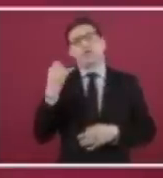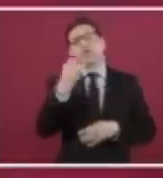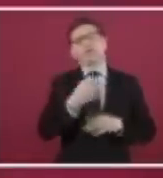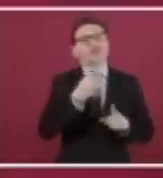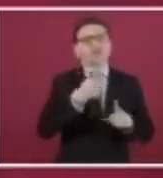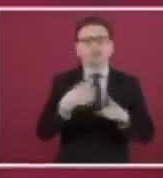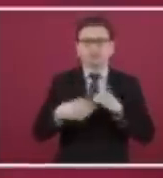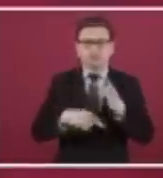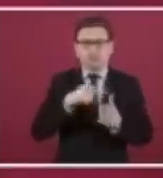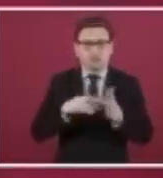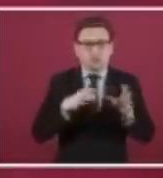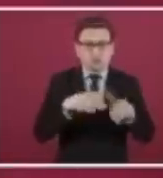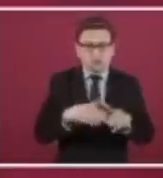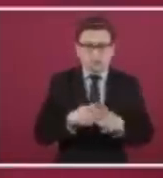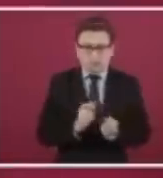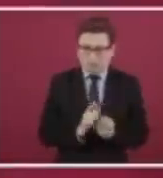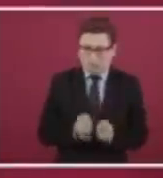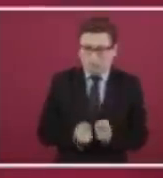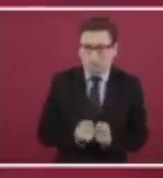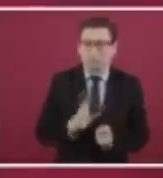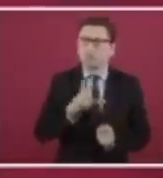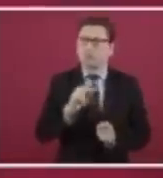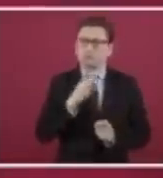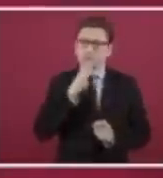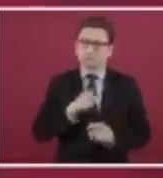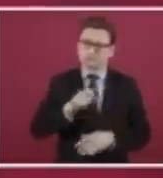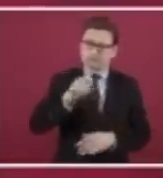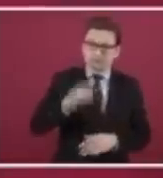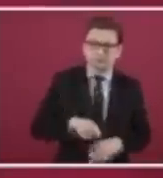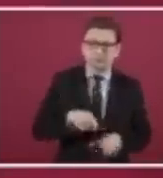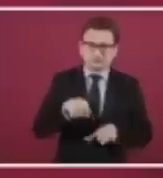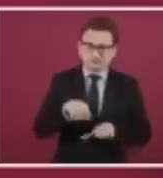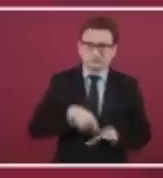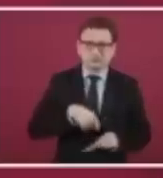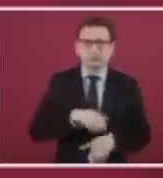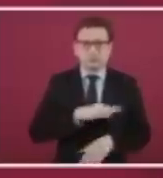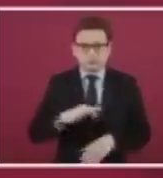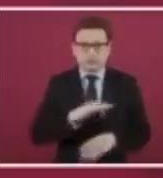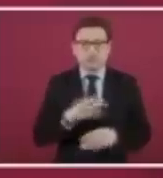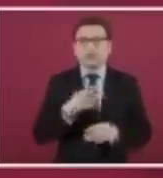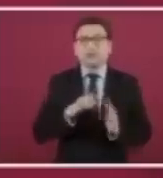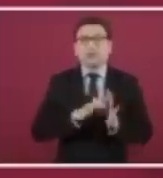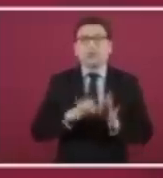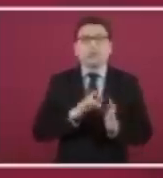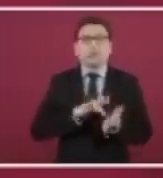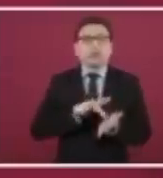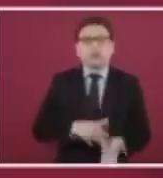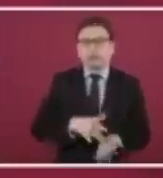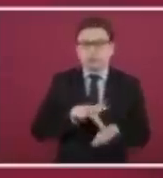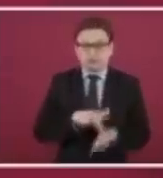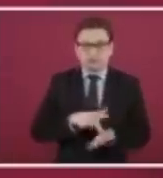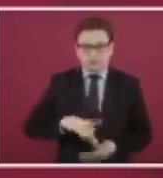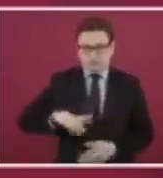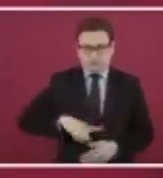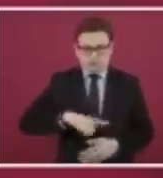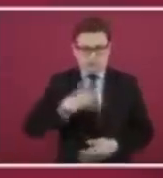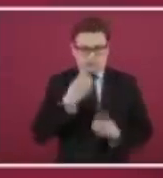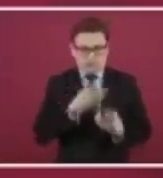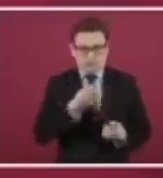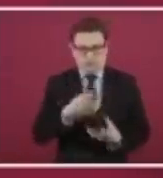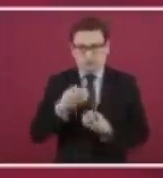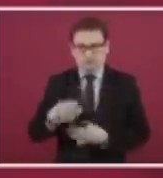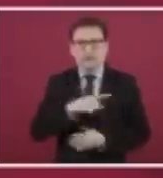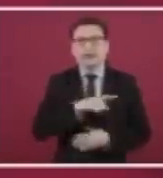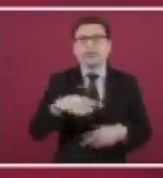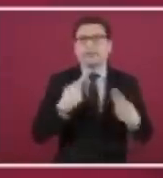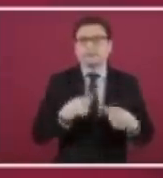que no se tenga que pagar en efectivo. Me refiero a los apoyos que el gobierno está destinando a